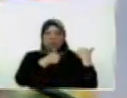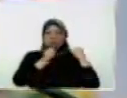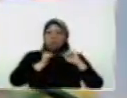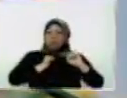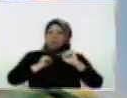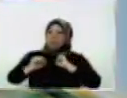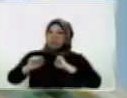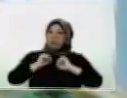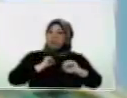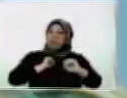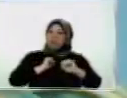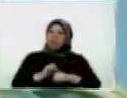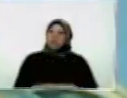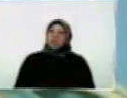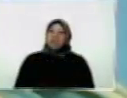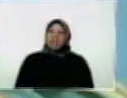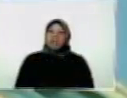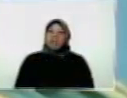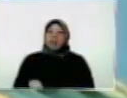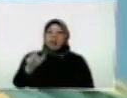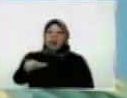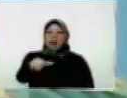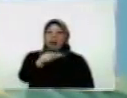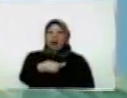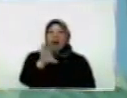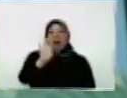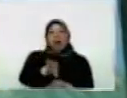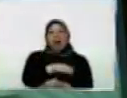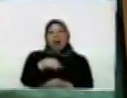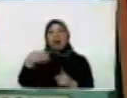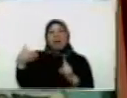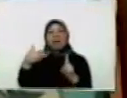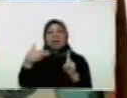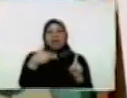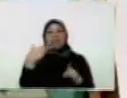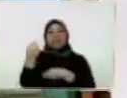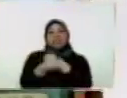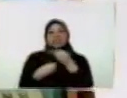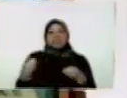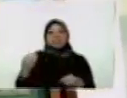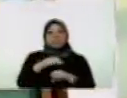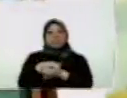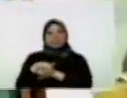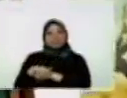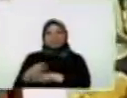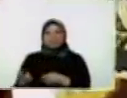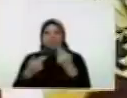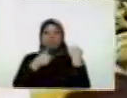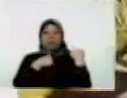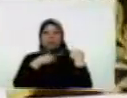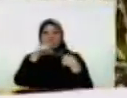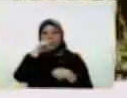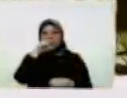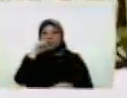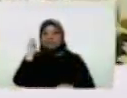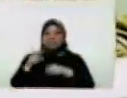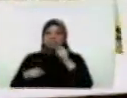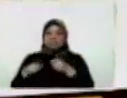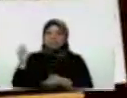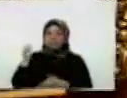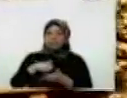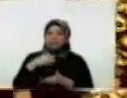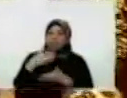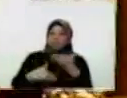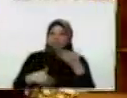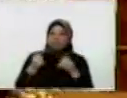movimiento. Y las personas eran captadas por sus capacidades y llevadas al directorio, y el directorio aprobaba y se hacía